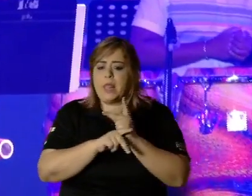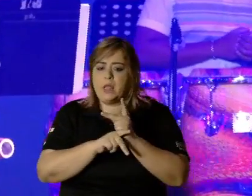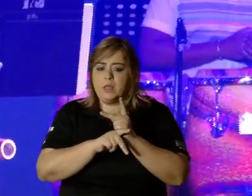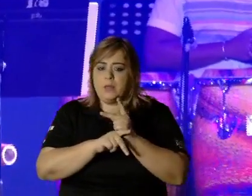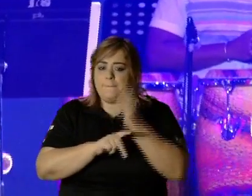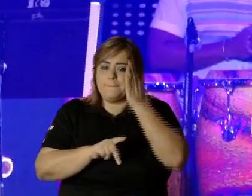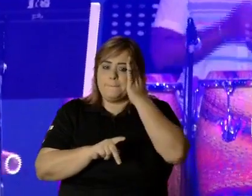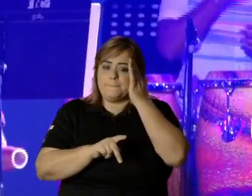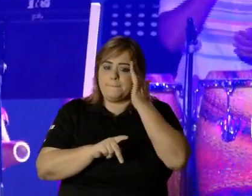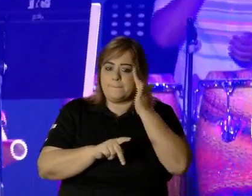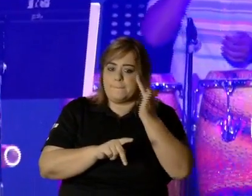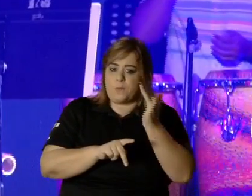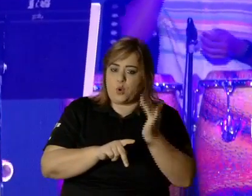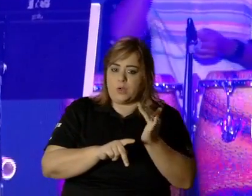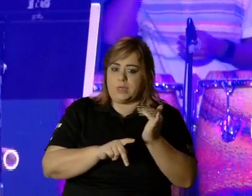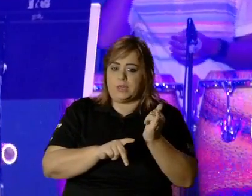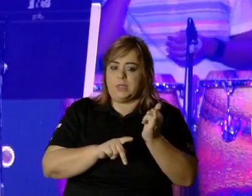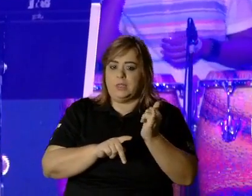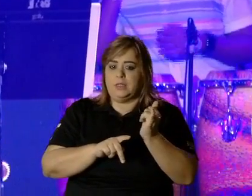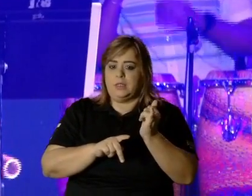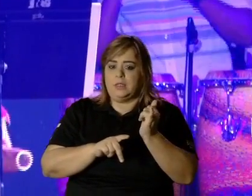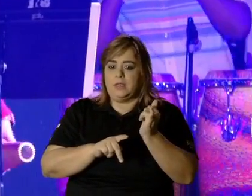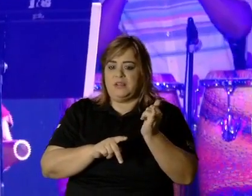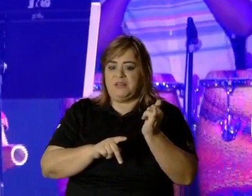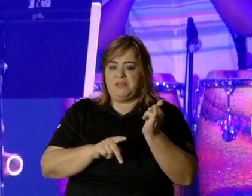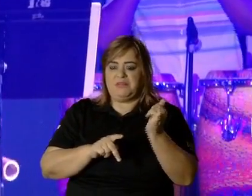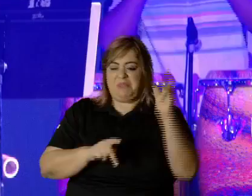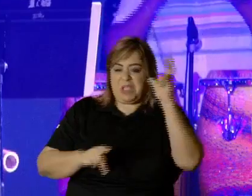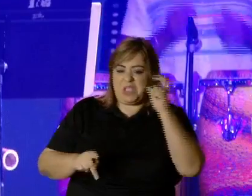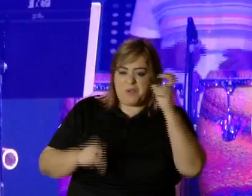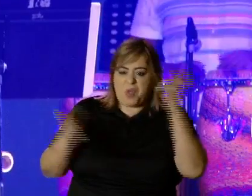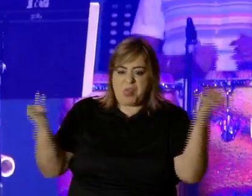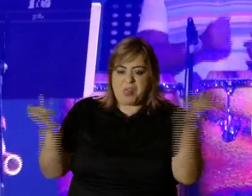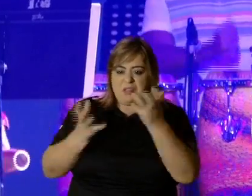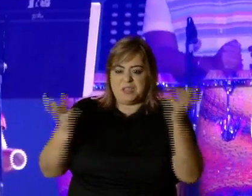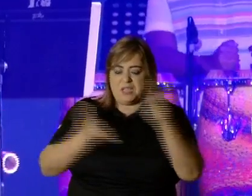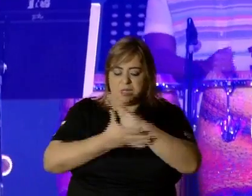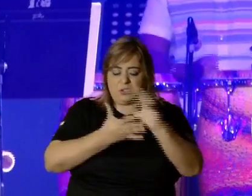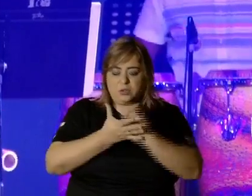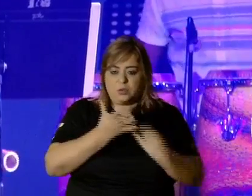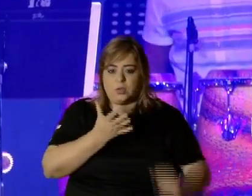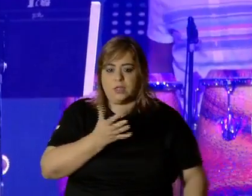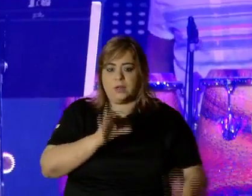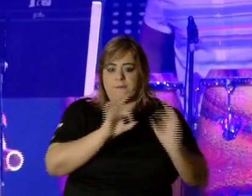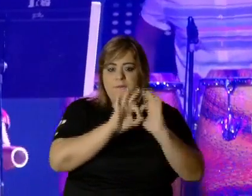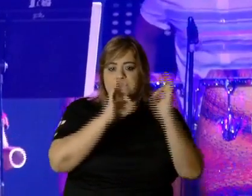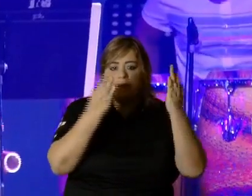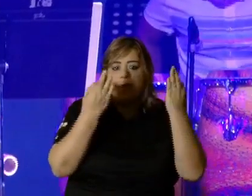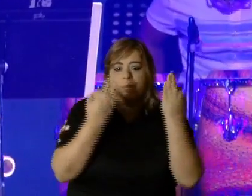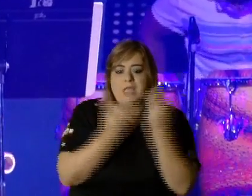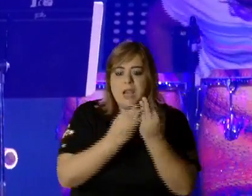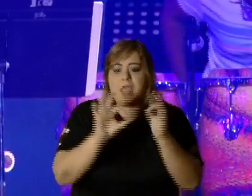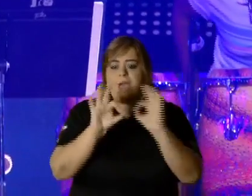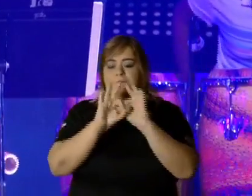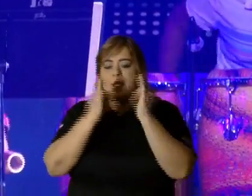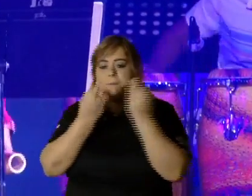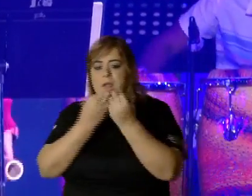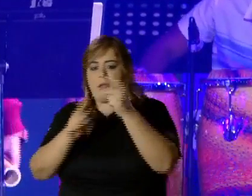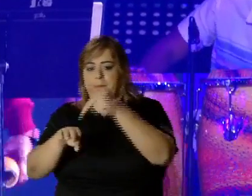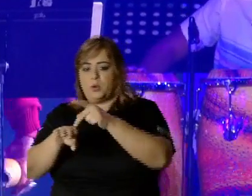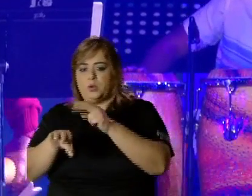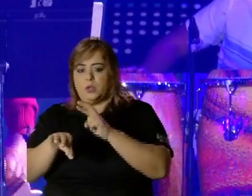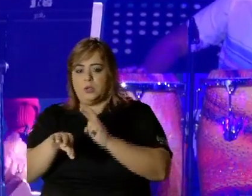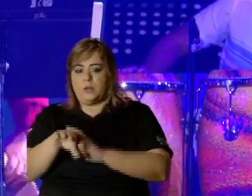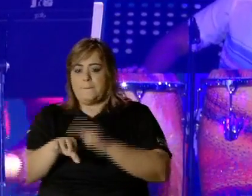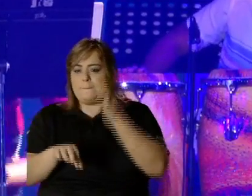Porque él anda por ahí y lo que quiere es destruir la familia, y en especial la familia puertorriqueña. porque él es